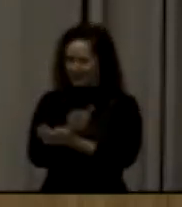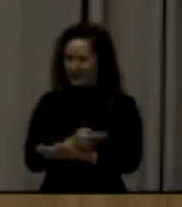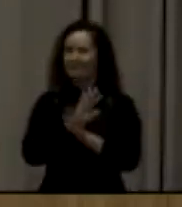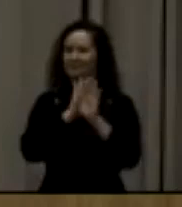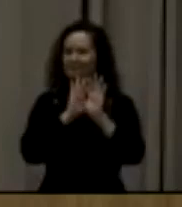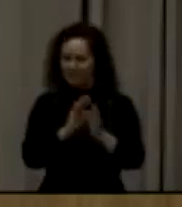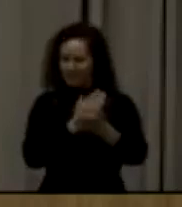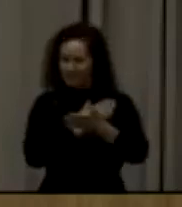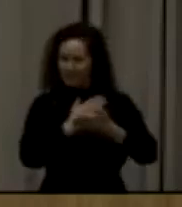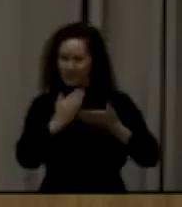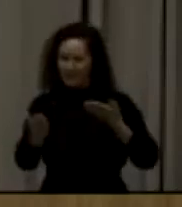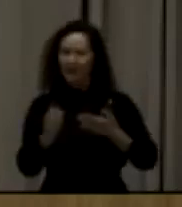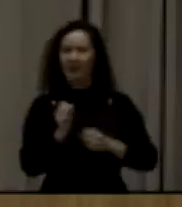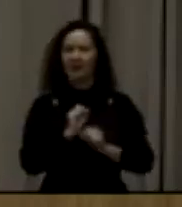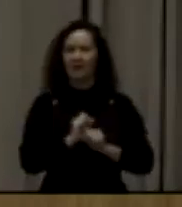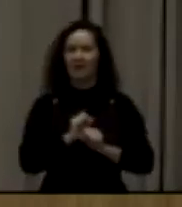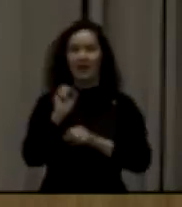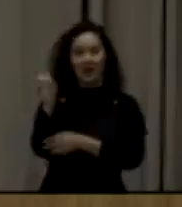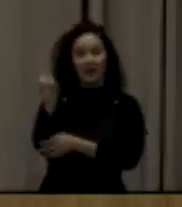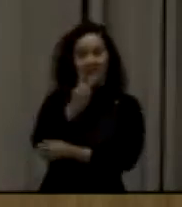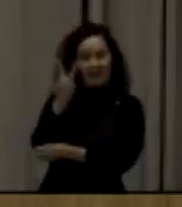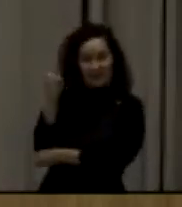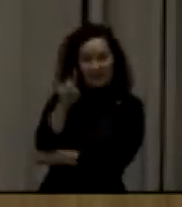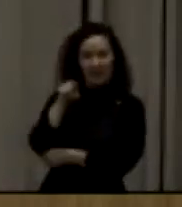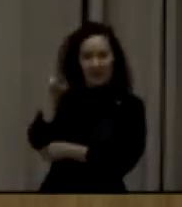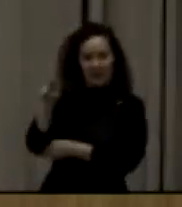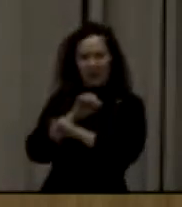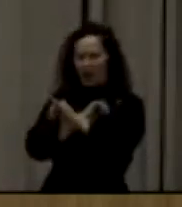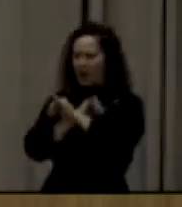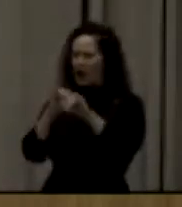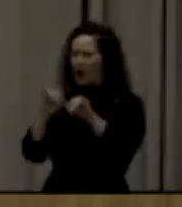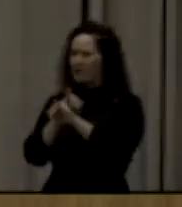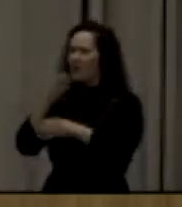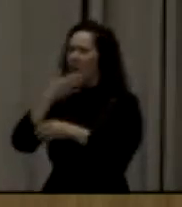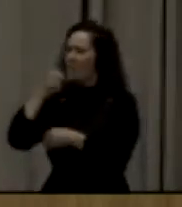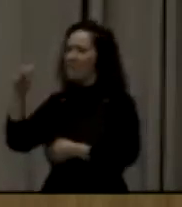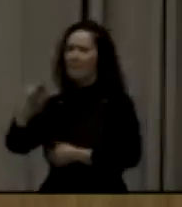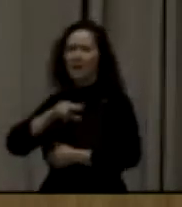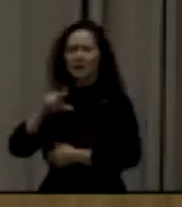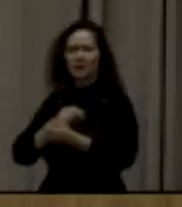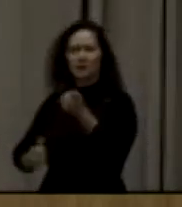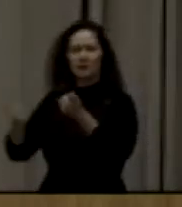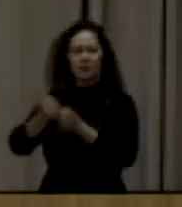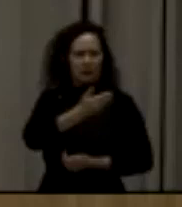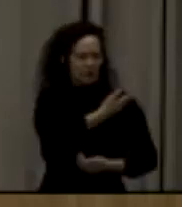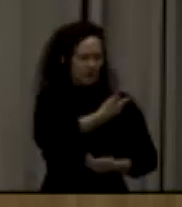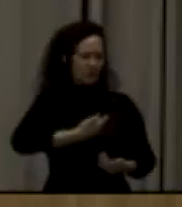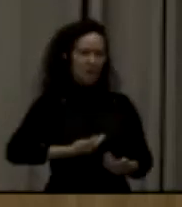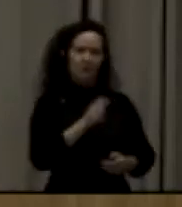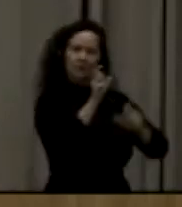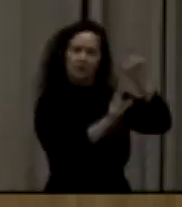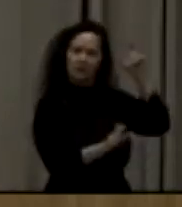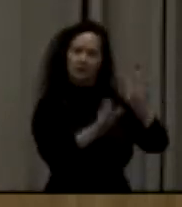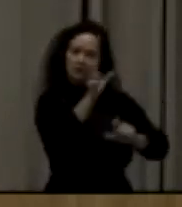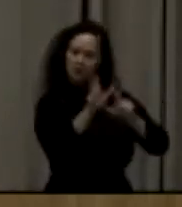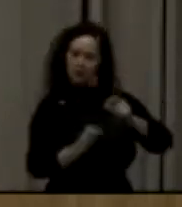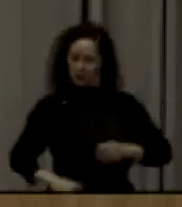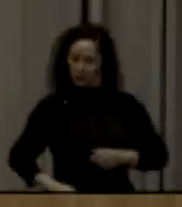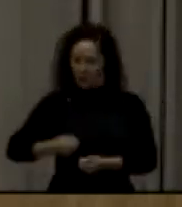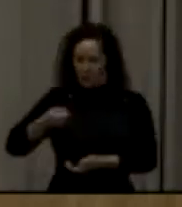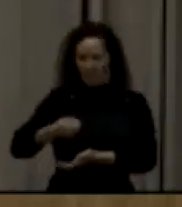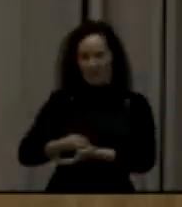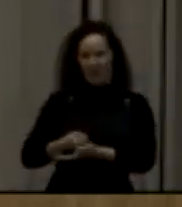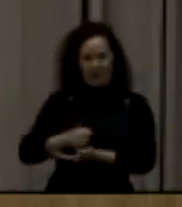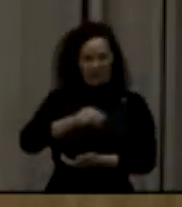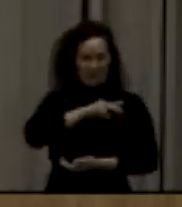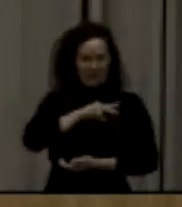por lo menos en el caso de Venezuela en ese discurso de que mejor es lo privado Ah bueno la gente tiene que sacar de su bolsillo y ese gasto de bolsillo ante